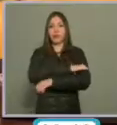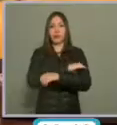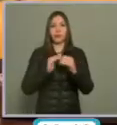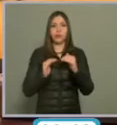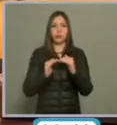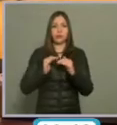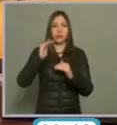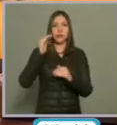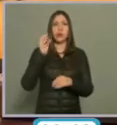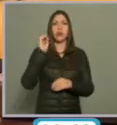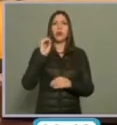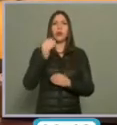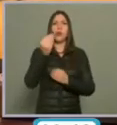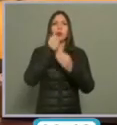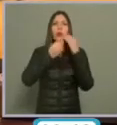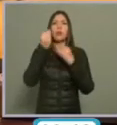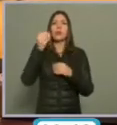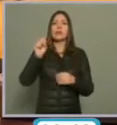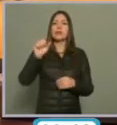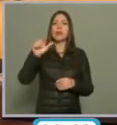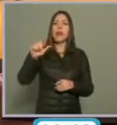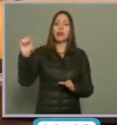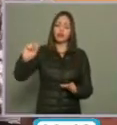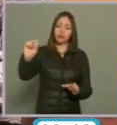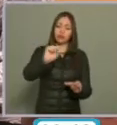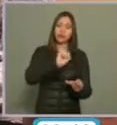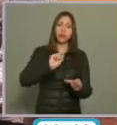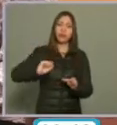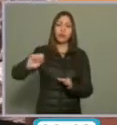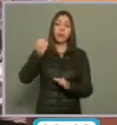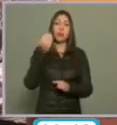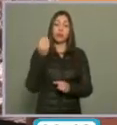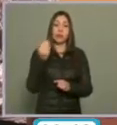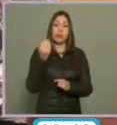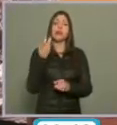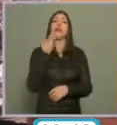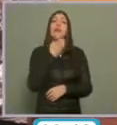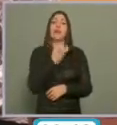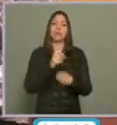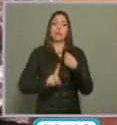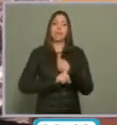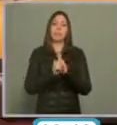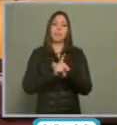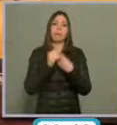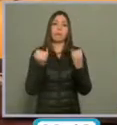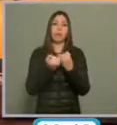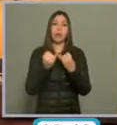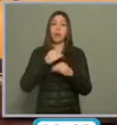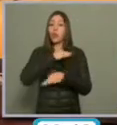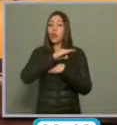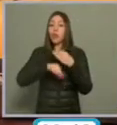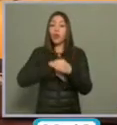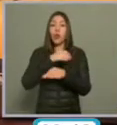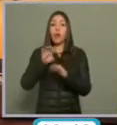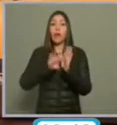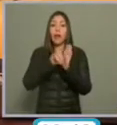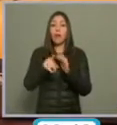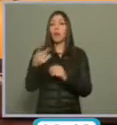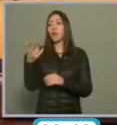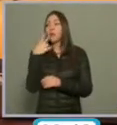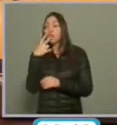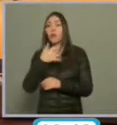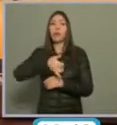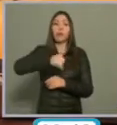agregarle mucha sal a los alimentos o comer alimentos muy salados, todos son factores de riesgo que sumados pueden desencadenar en la hipertensión arterial.